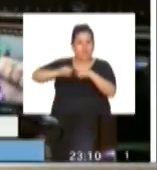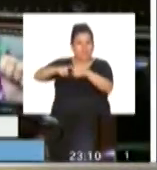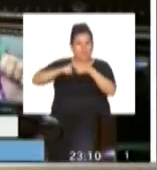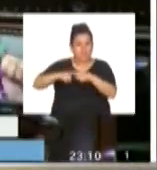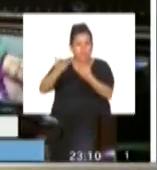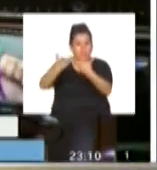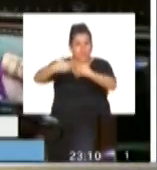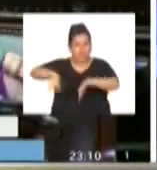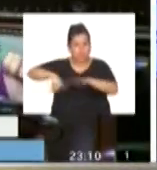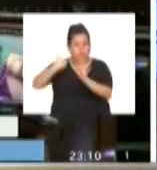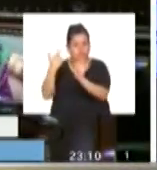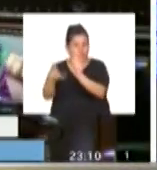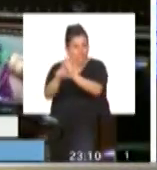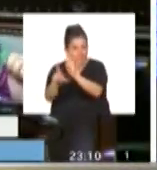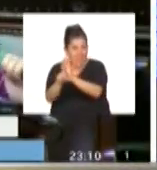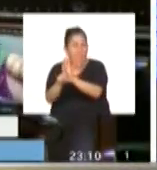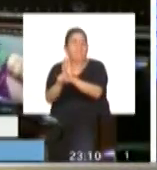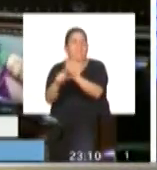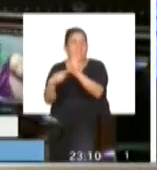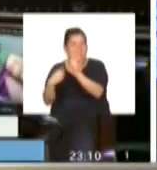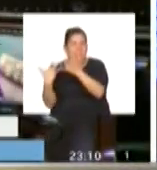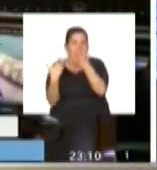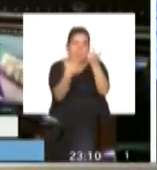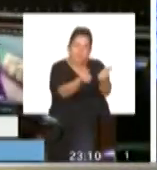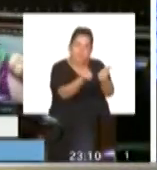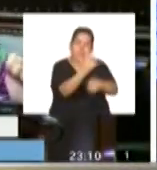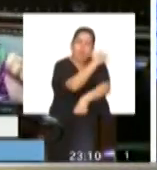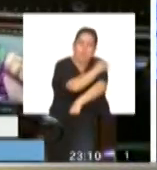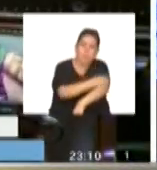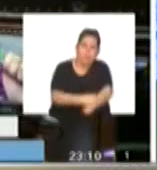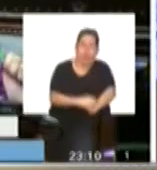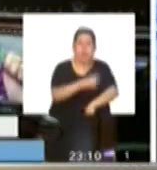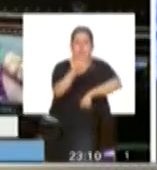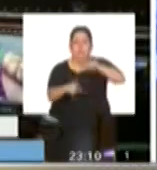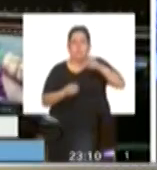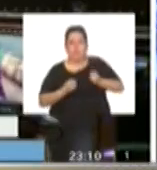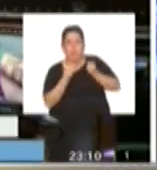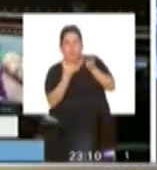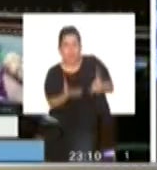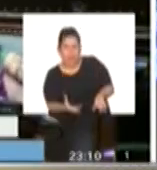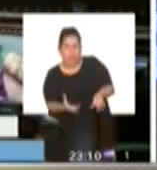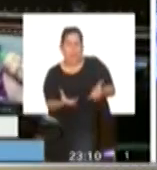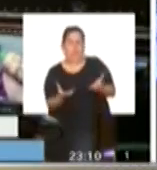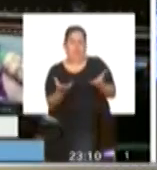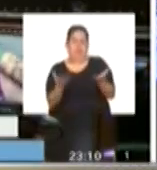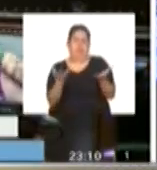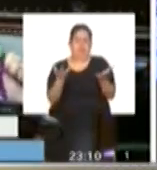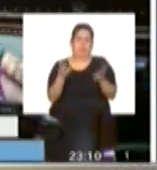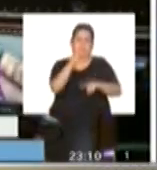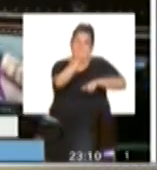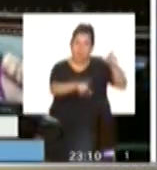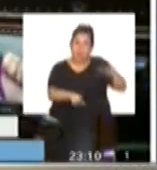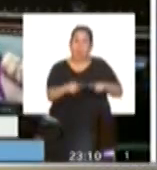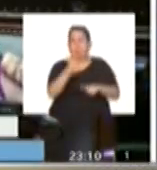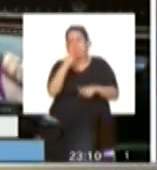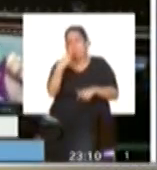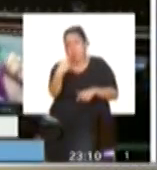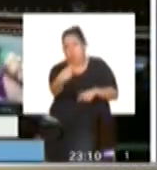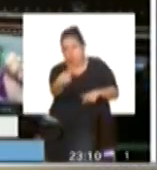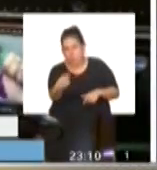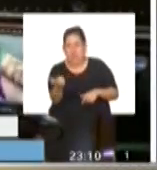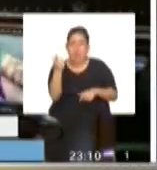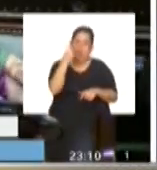que suplicaran clemencia por ser peronistas y por ser opositores, porque están muy próximos a